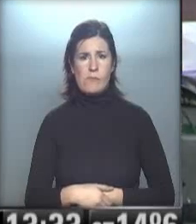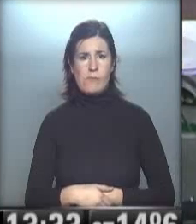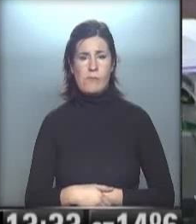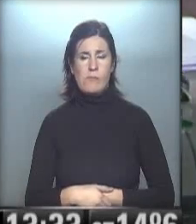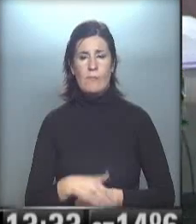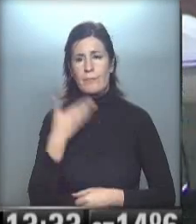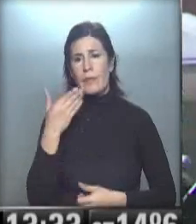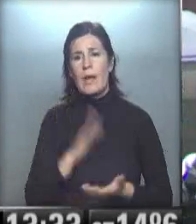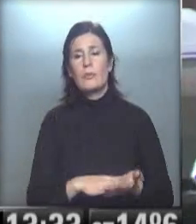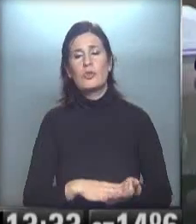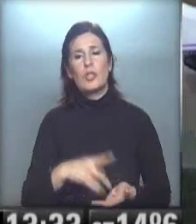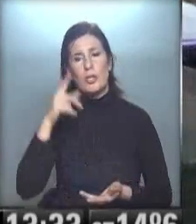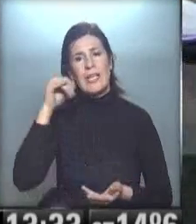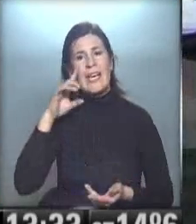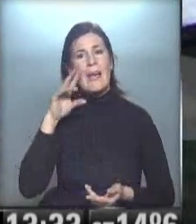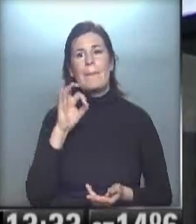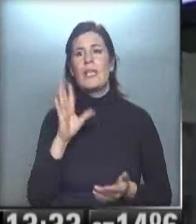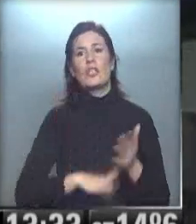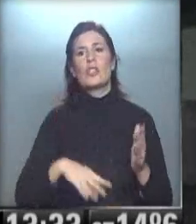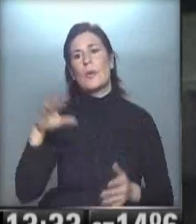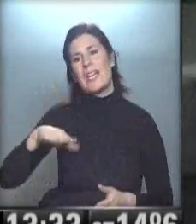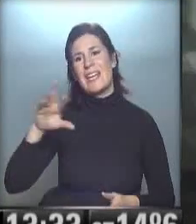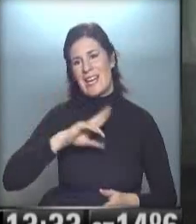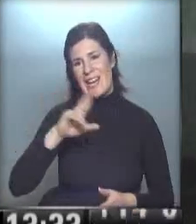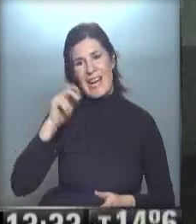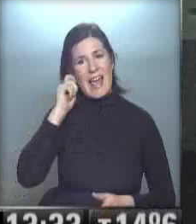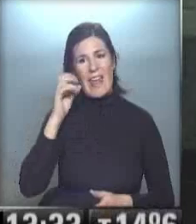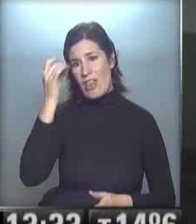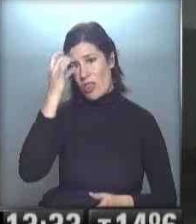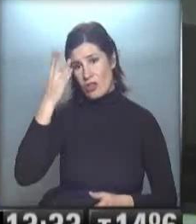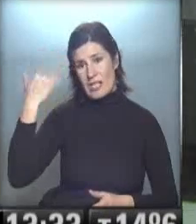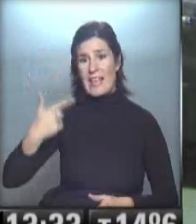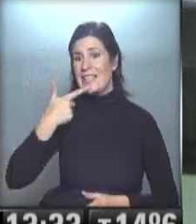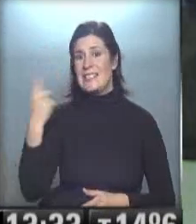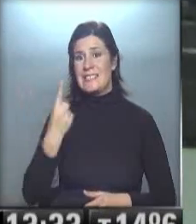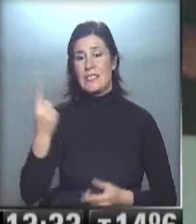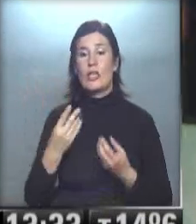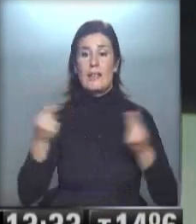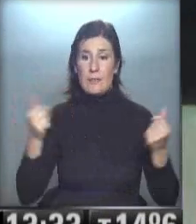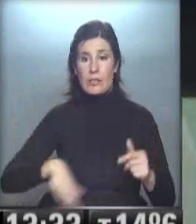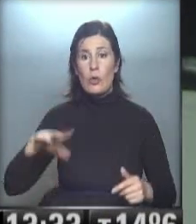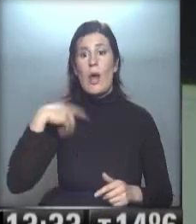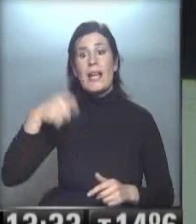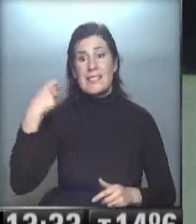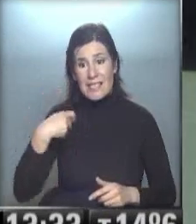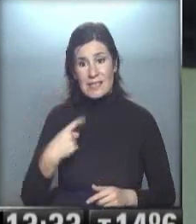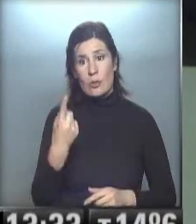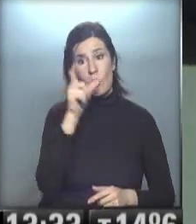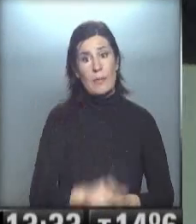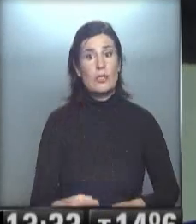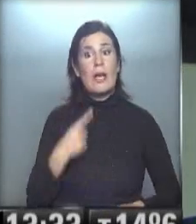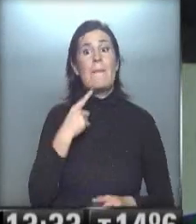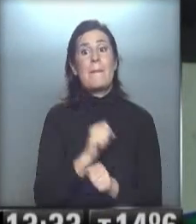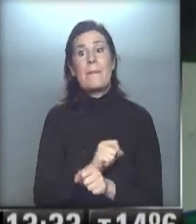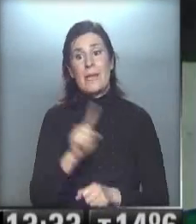Bien, vamos a hablar con Emilio Ruchaschi del caso de la nena de 12 años que desapareció por 17 horas de su casa de San Isidro. Hay un detenido que permanece